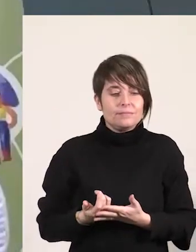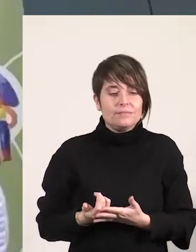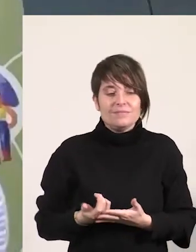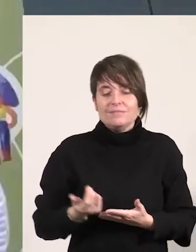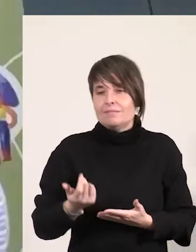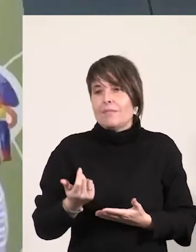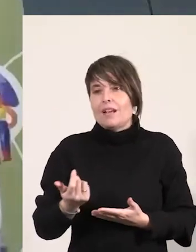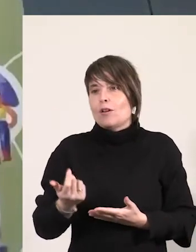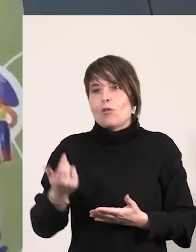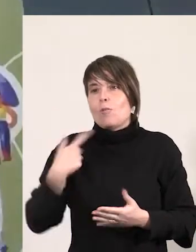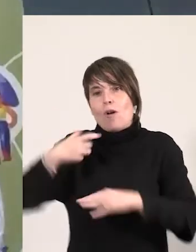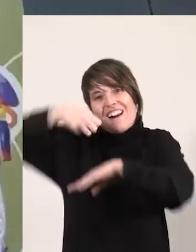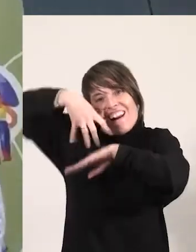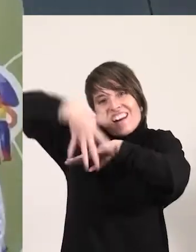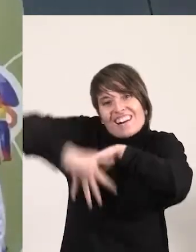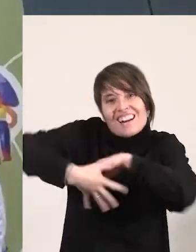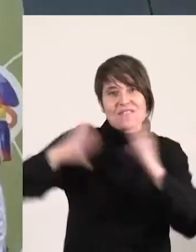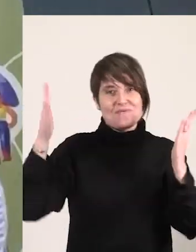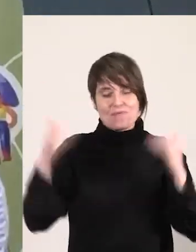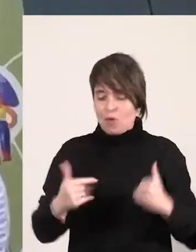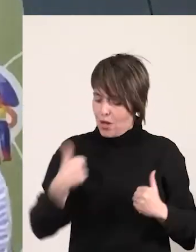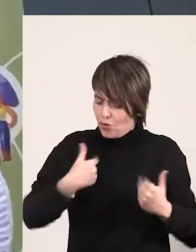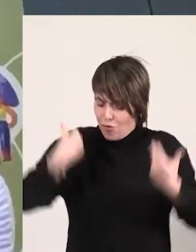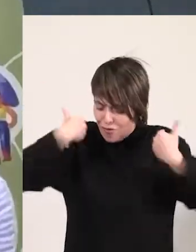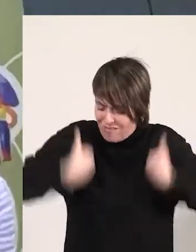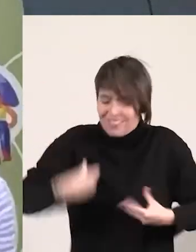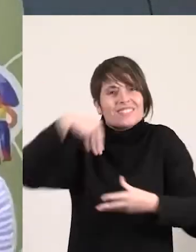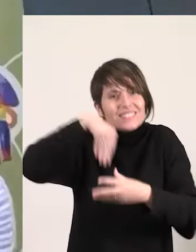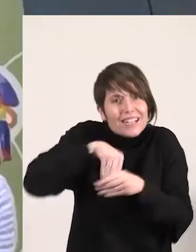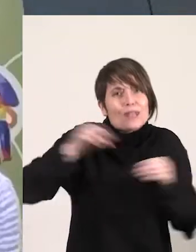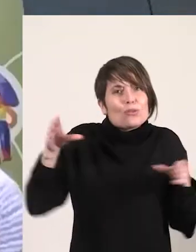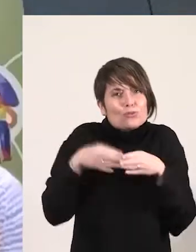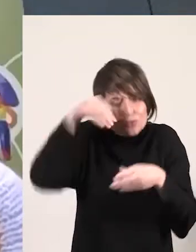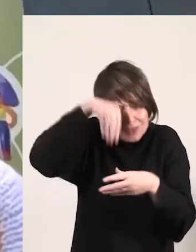las, digamos que las privándolas de arraigo, ¿no?